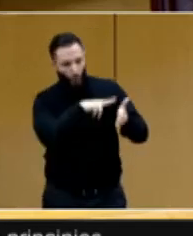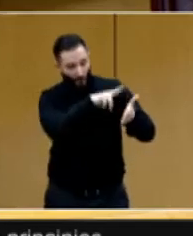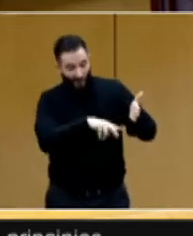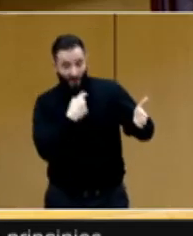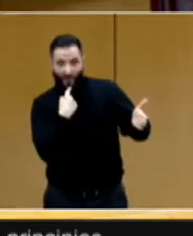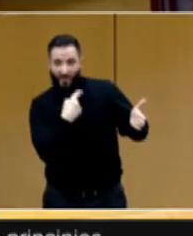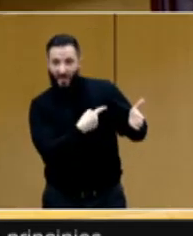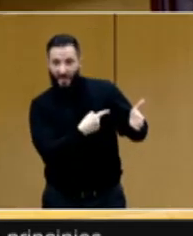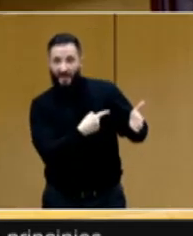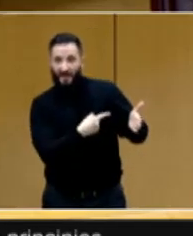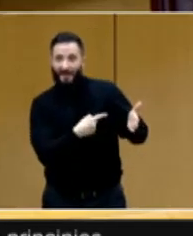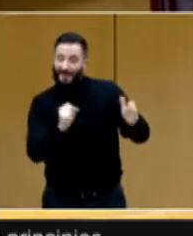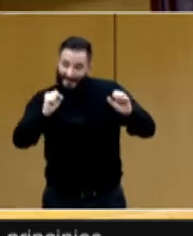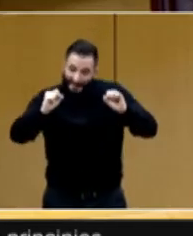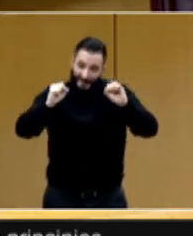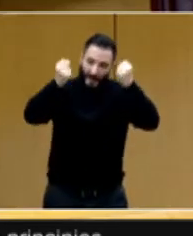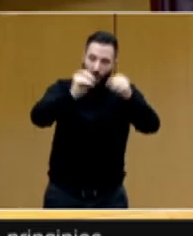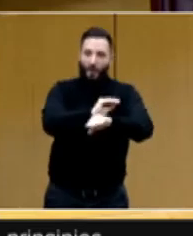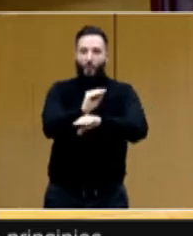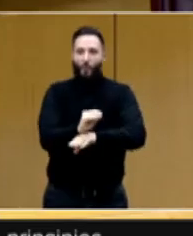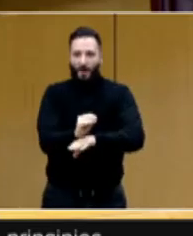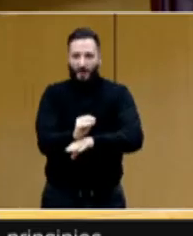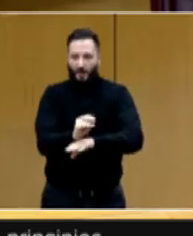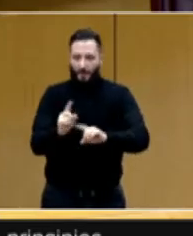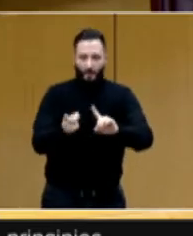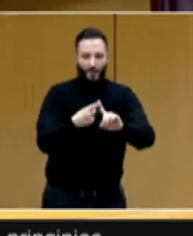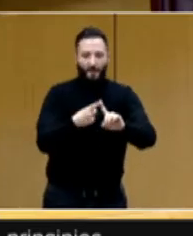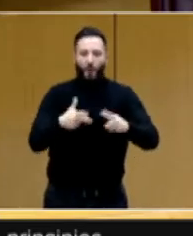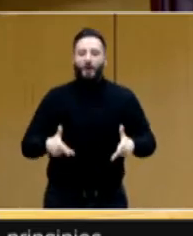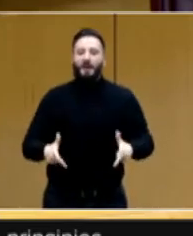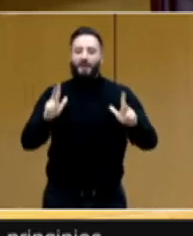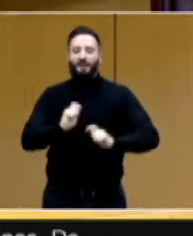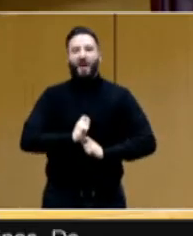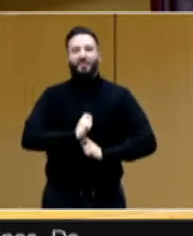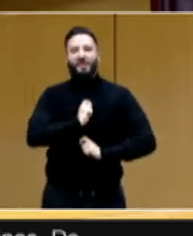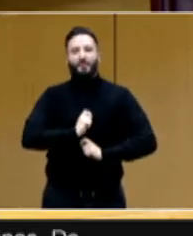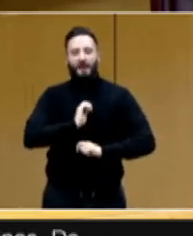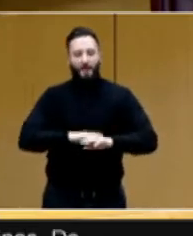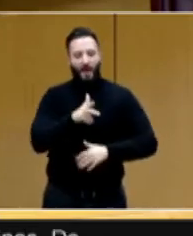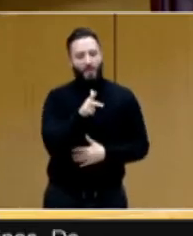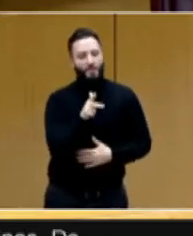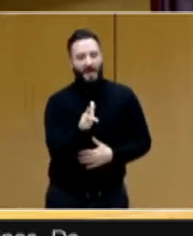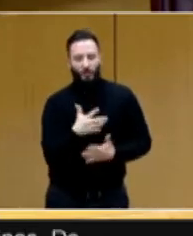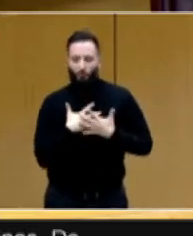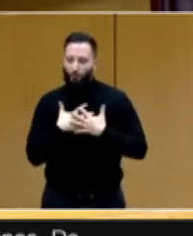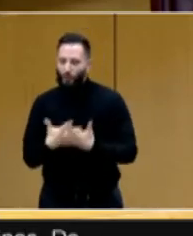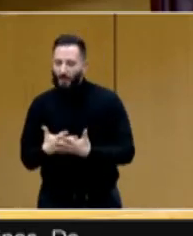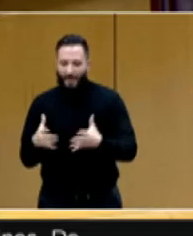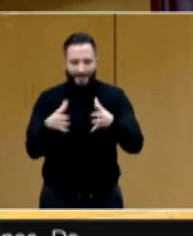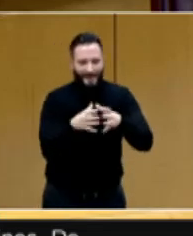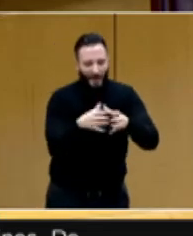salvaguardar en primer lugar ya hemos dicho la libertad civil en el sentido de salvaguardar los Derechos voluntades deseos y preferencias de las personas